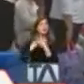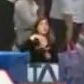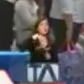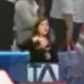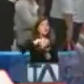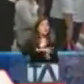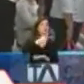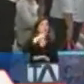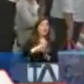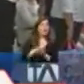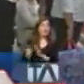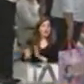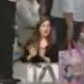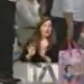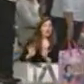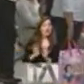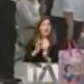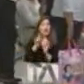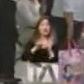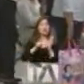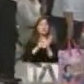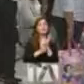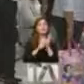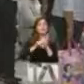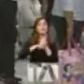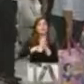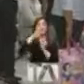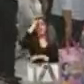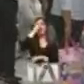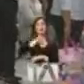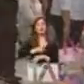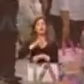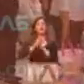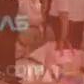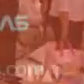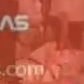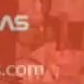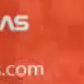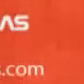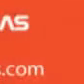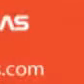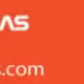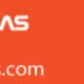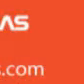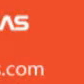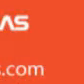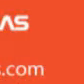se han acercado para obtener su cédula. Soy Johanna Cañizares, Opción 2018.